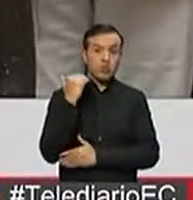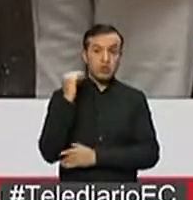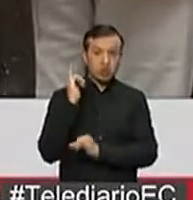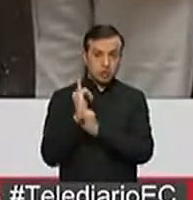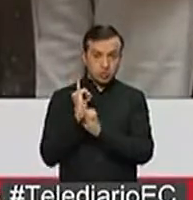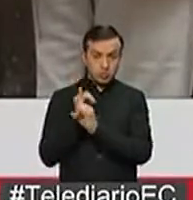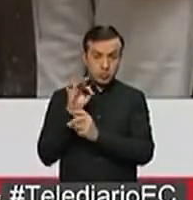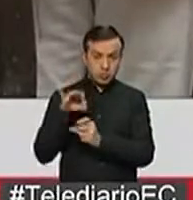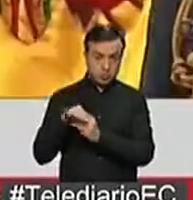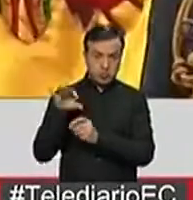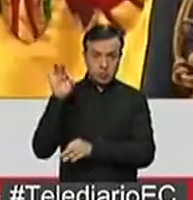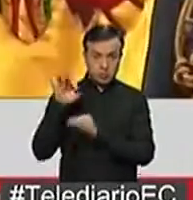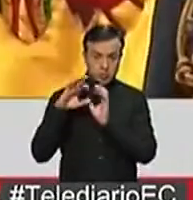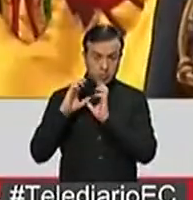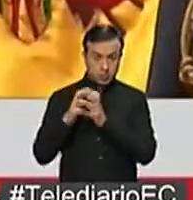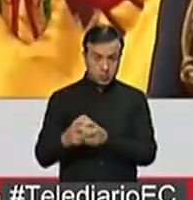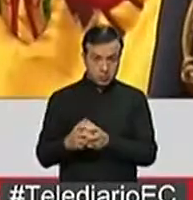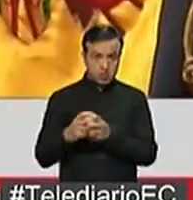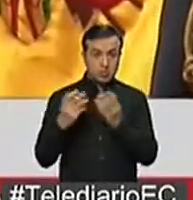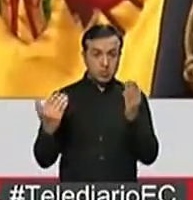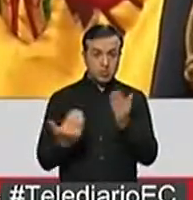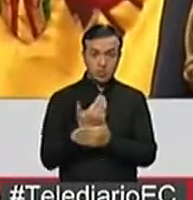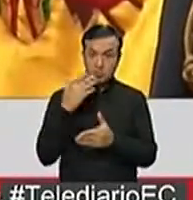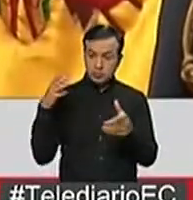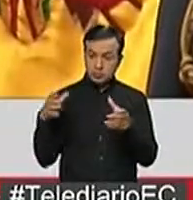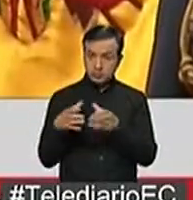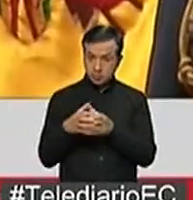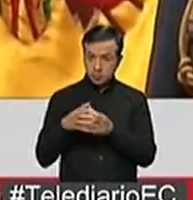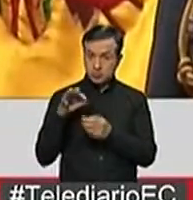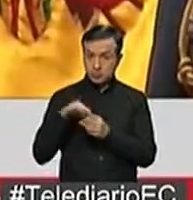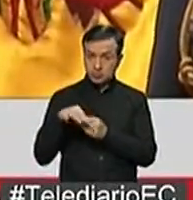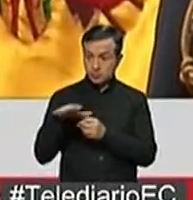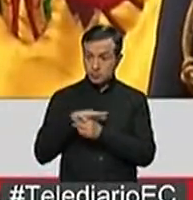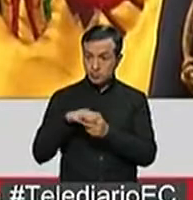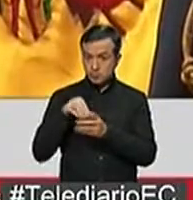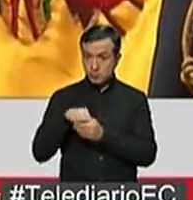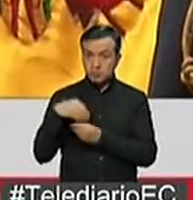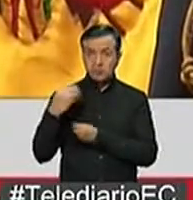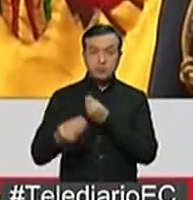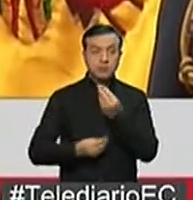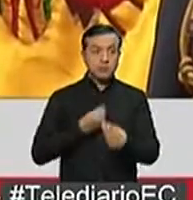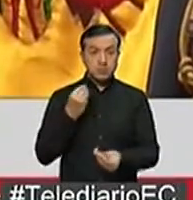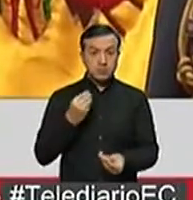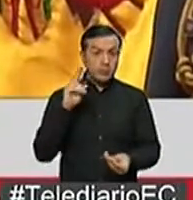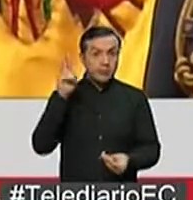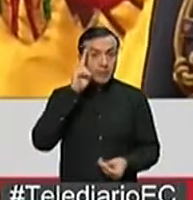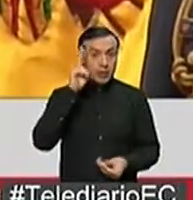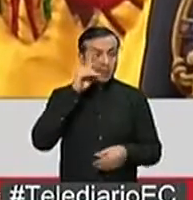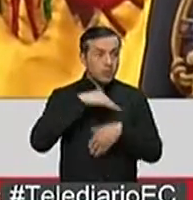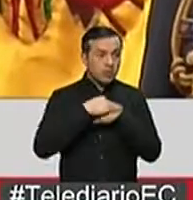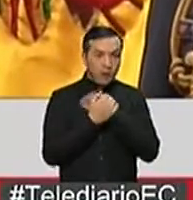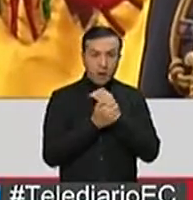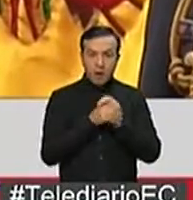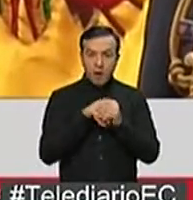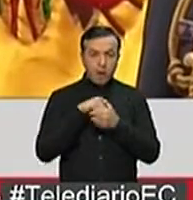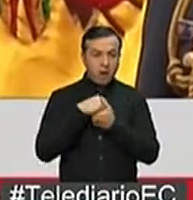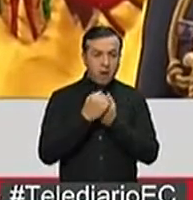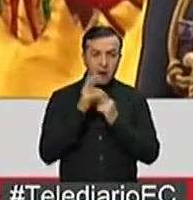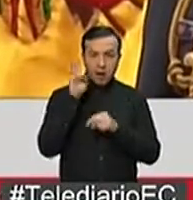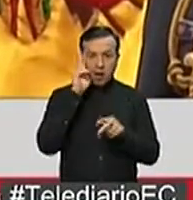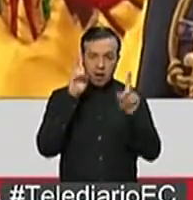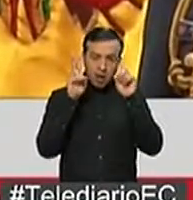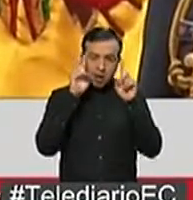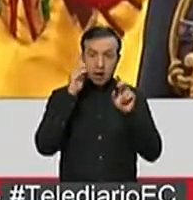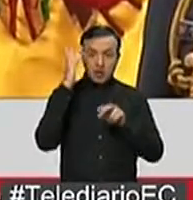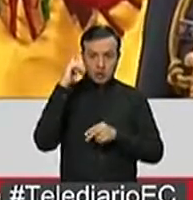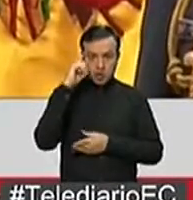el Parlamento boliviano. Este tribunal electoral no será resultado de maquinaciones oscuras como lo hizo